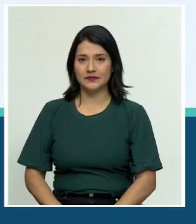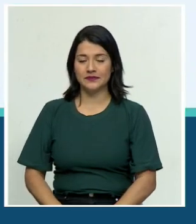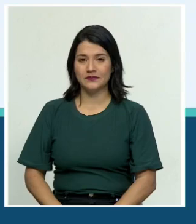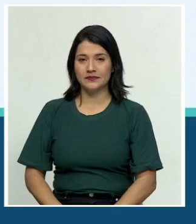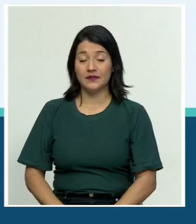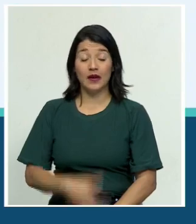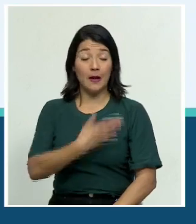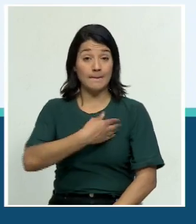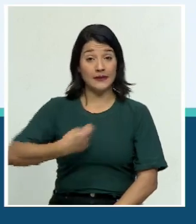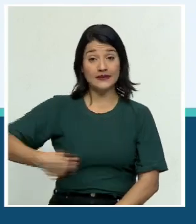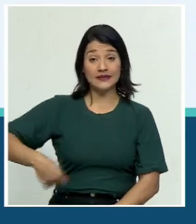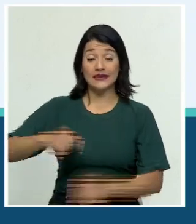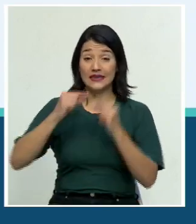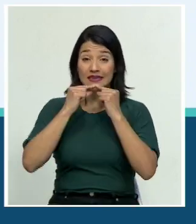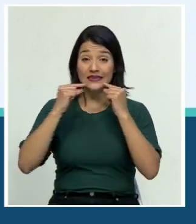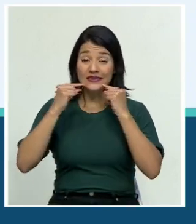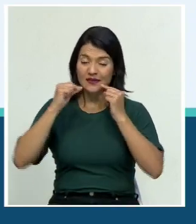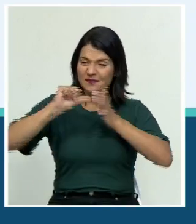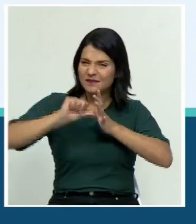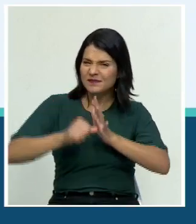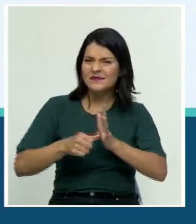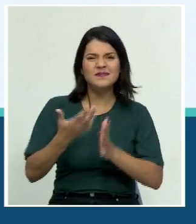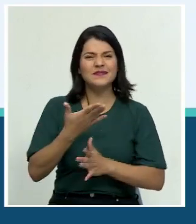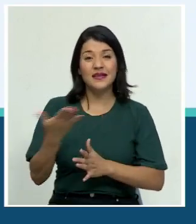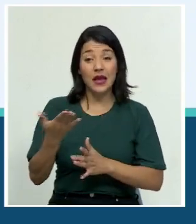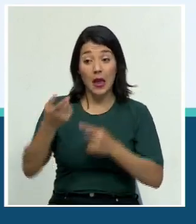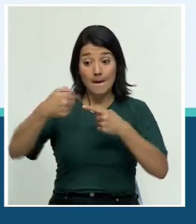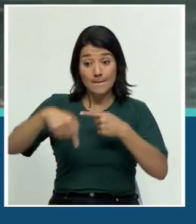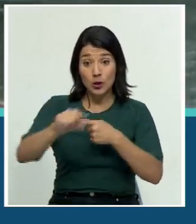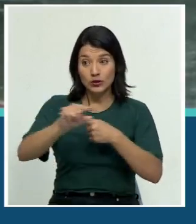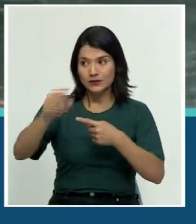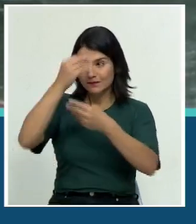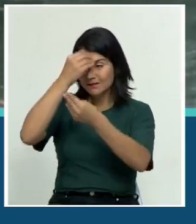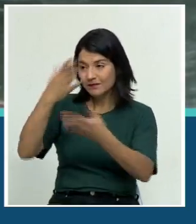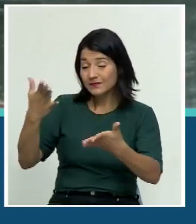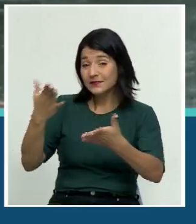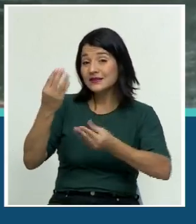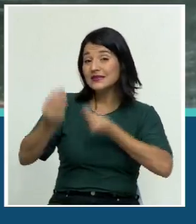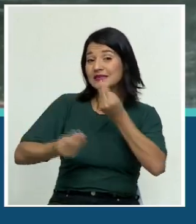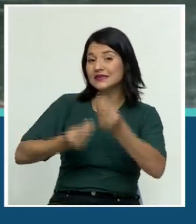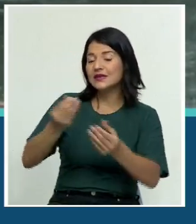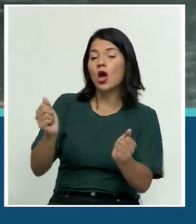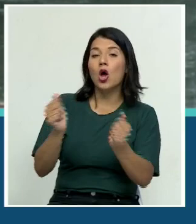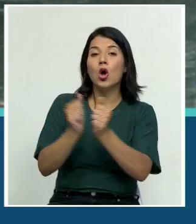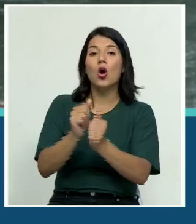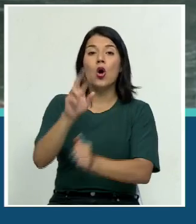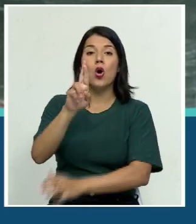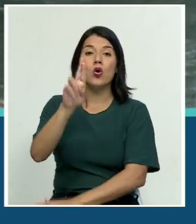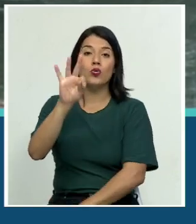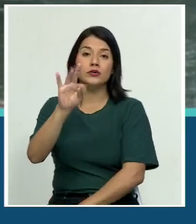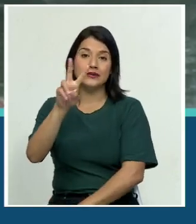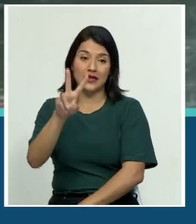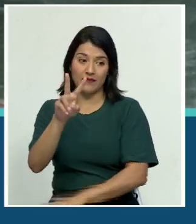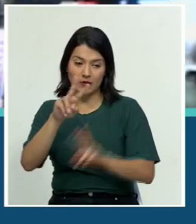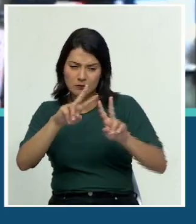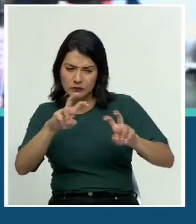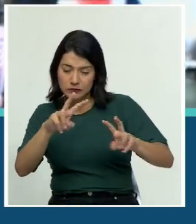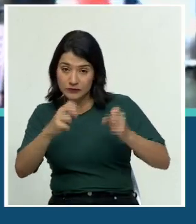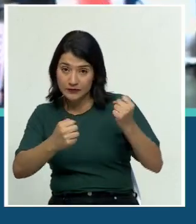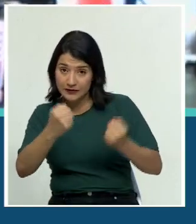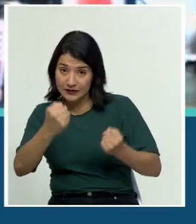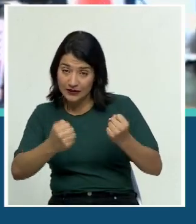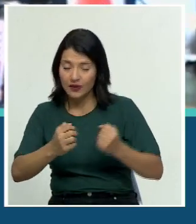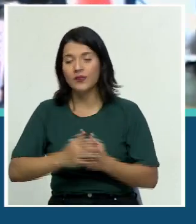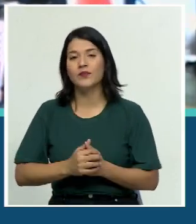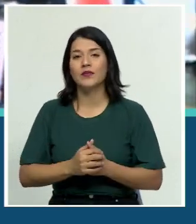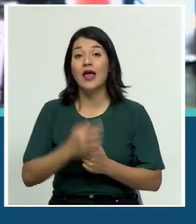El mandatario Chávez enfatizó que la próxima semana anunciarán la decisión que tomaron con respecto a la revisión técnica vehicular.